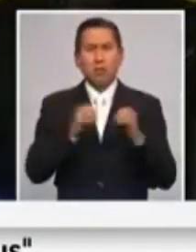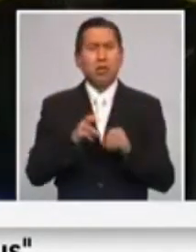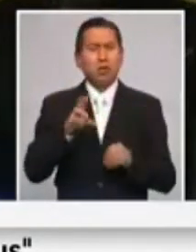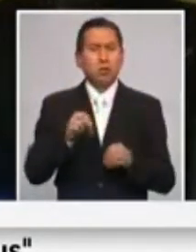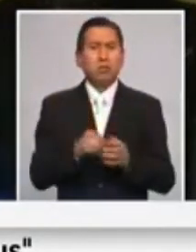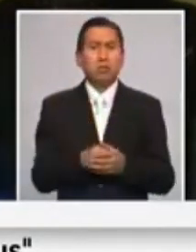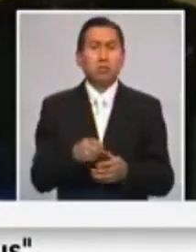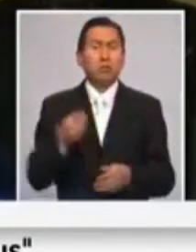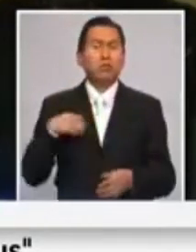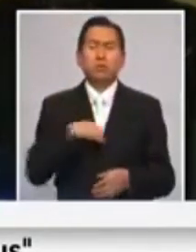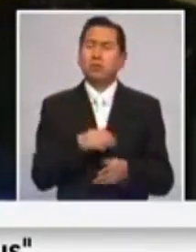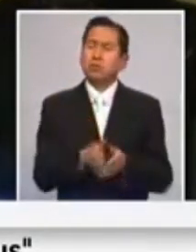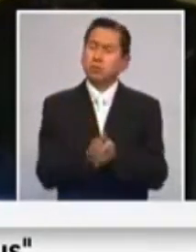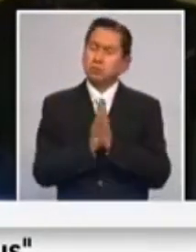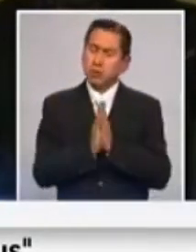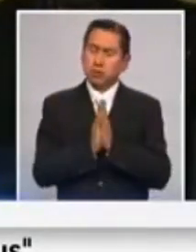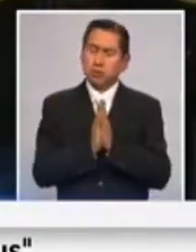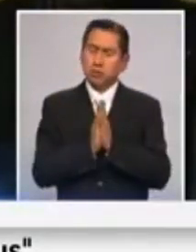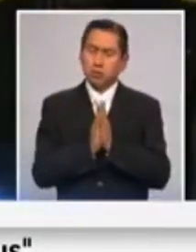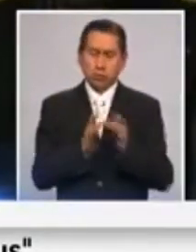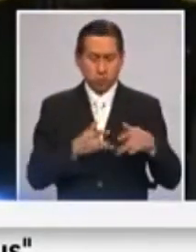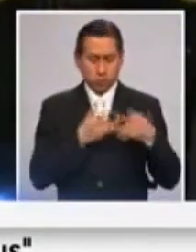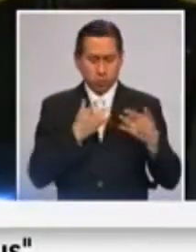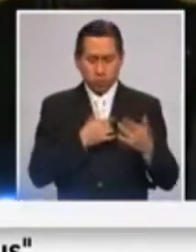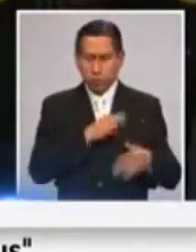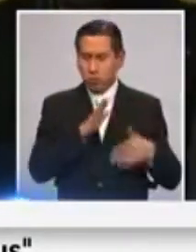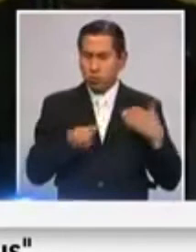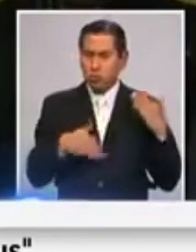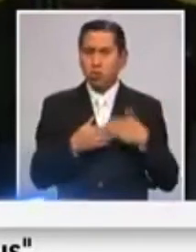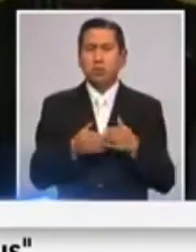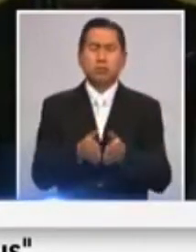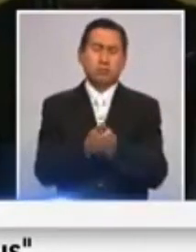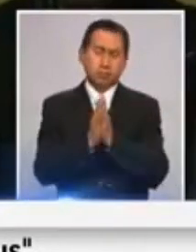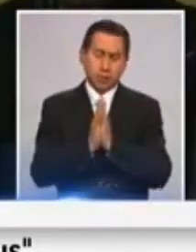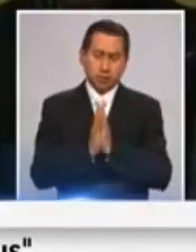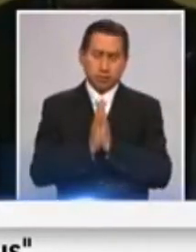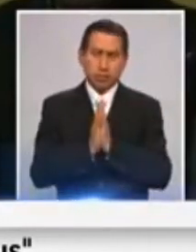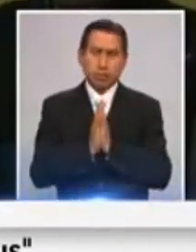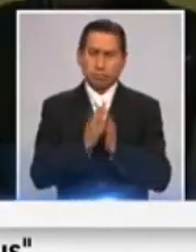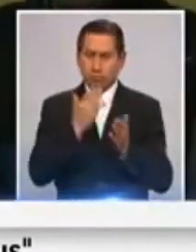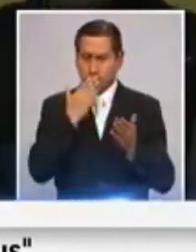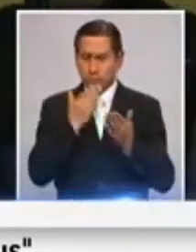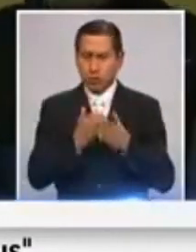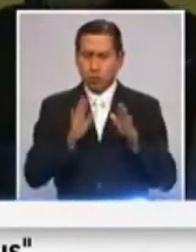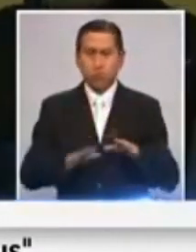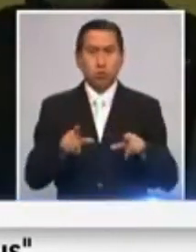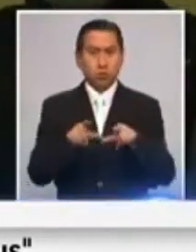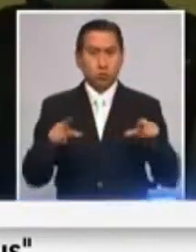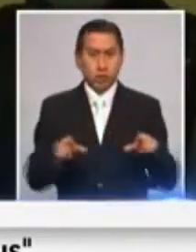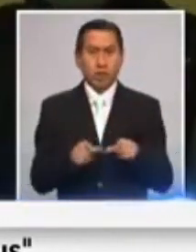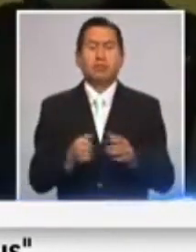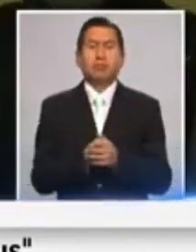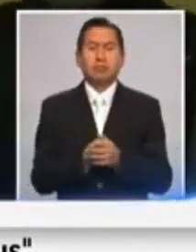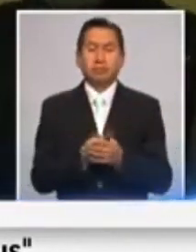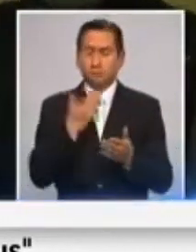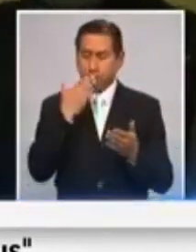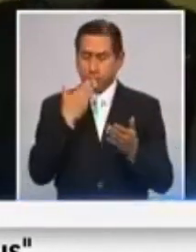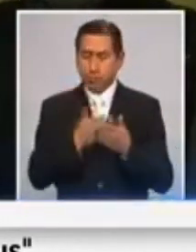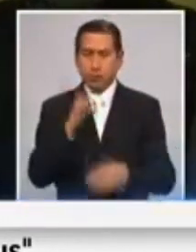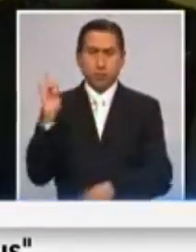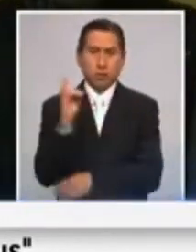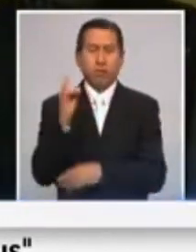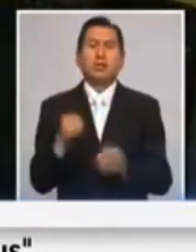los pedimos con el todo corazón, se los pedimos por el bien de Patacamaya y por el bien del